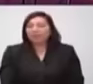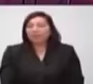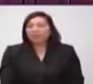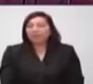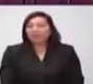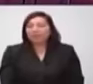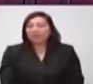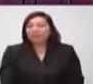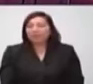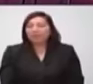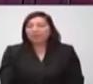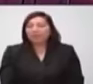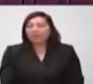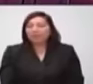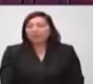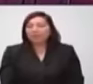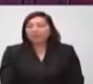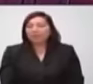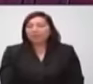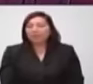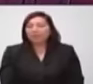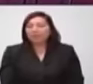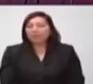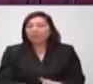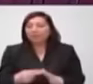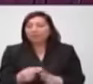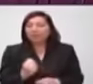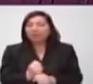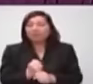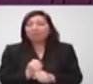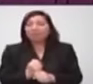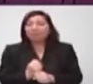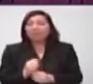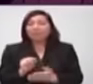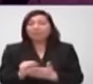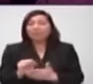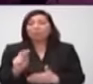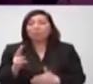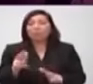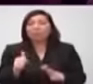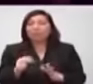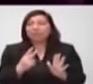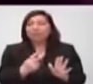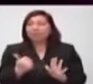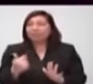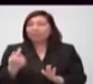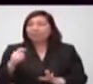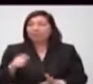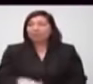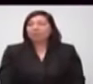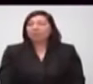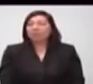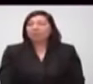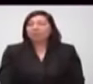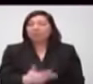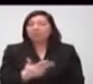Continúe. Sí. Bueno, el nivel de ejecución de la obra de Línea María a septiembre del 2016 es del 76%. Son